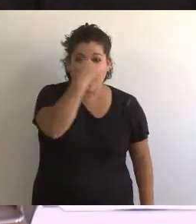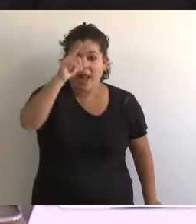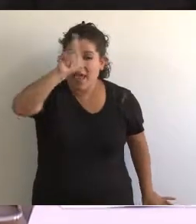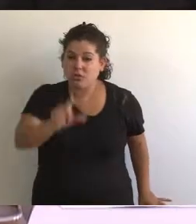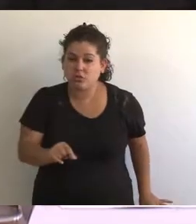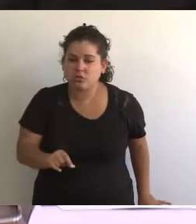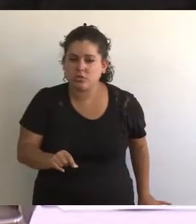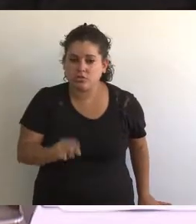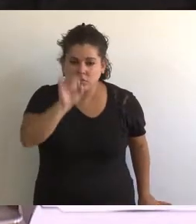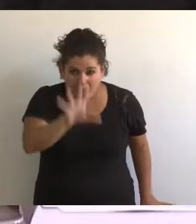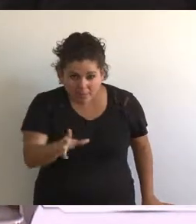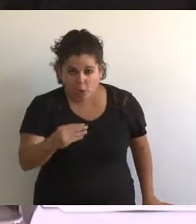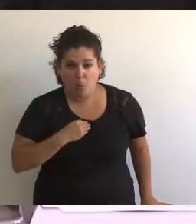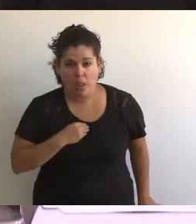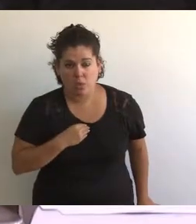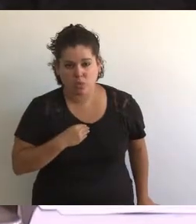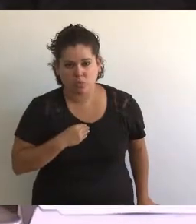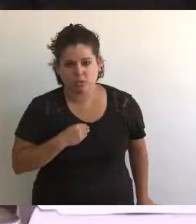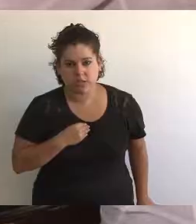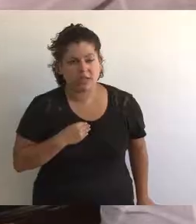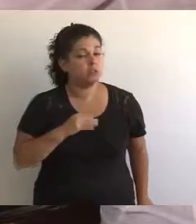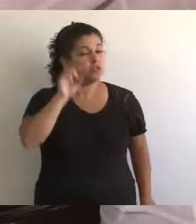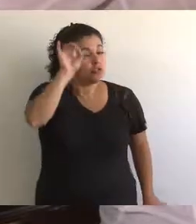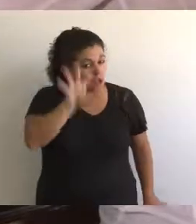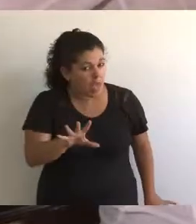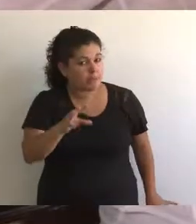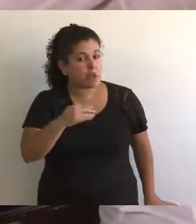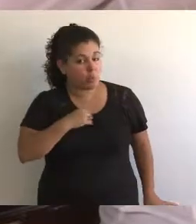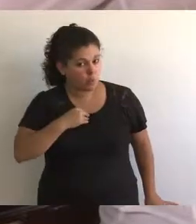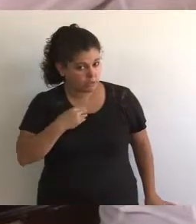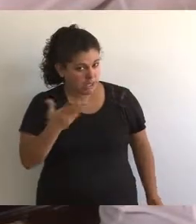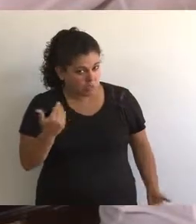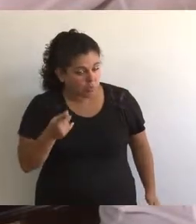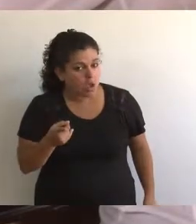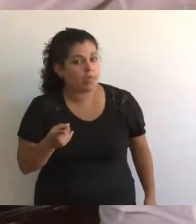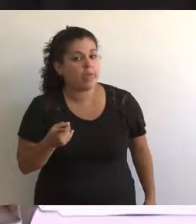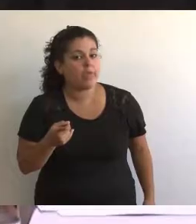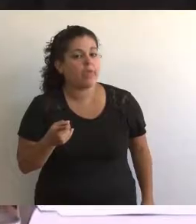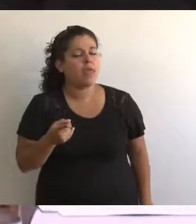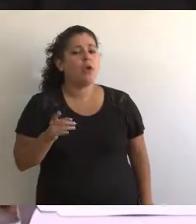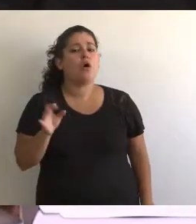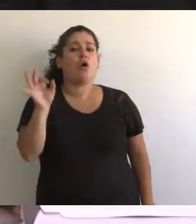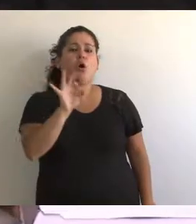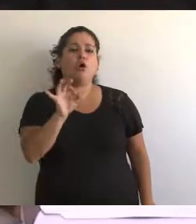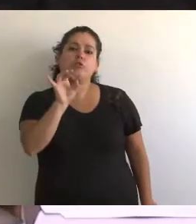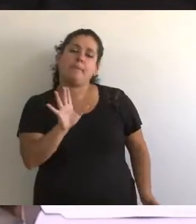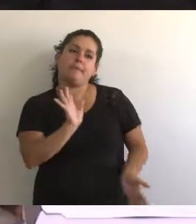nación? ¿Solamente con buena voluntad? ¿Solamente con